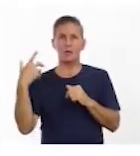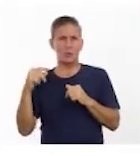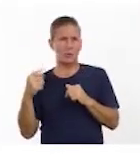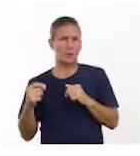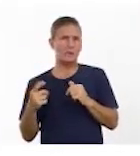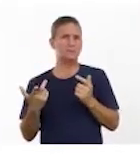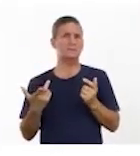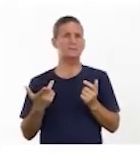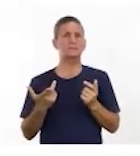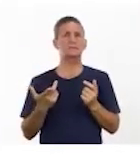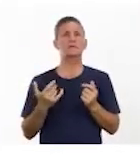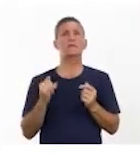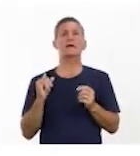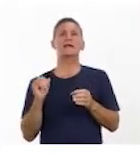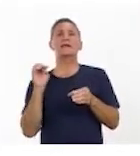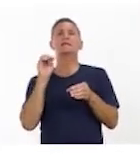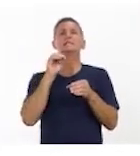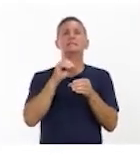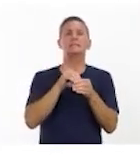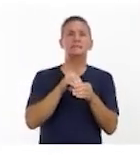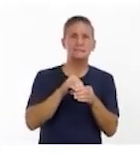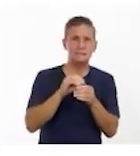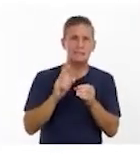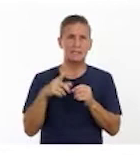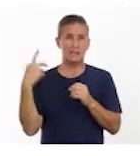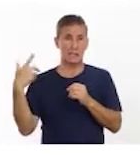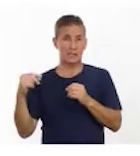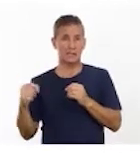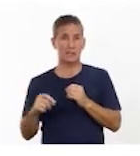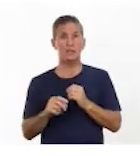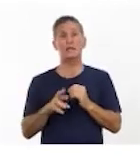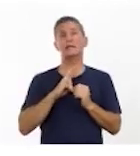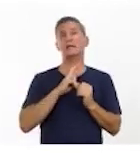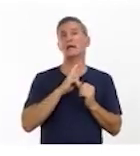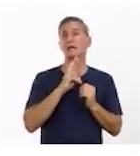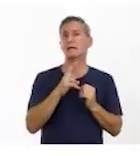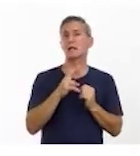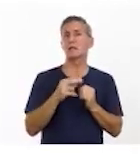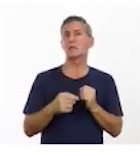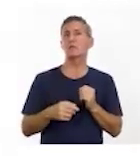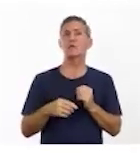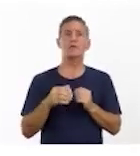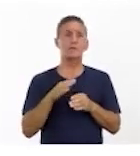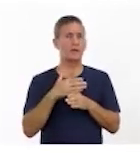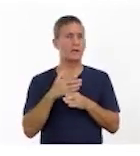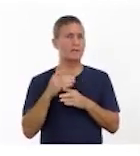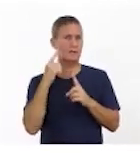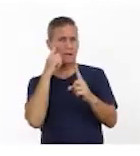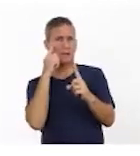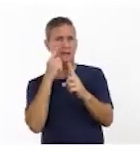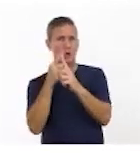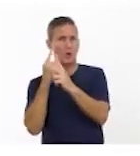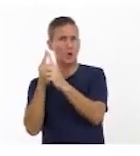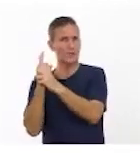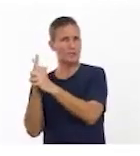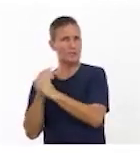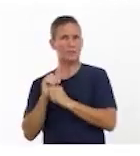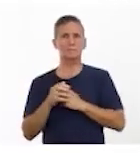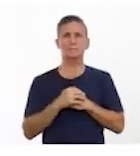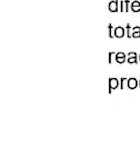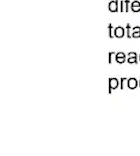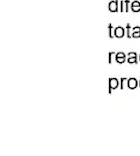algún inciso para integrar el ejercicio y que dé respuesta a varios